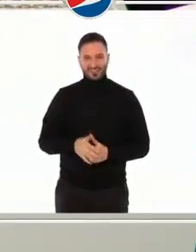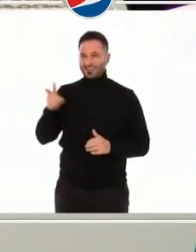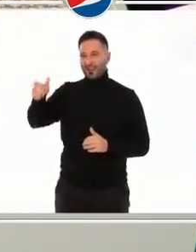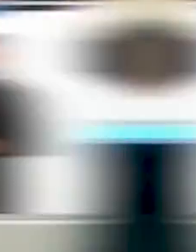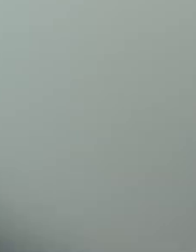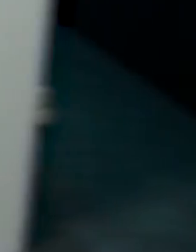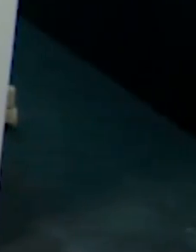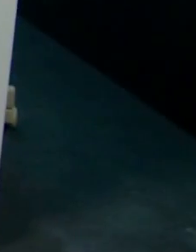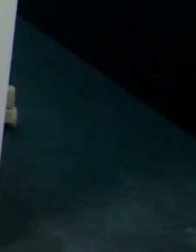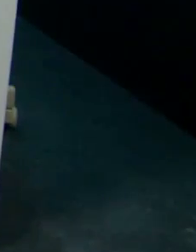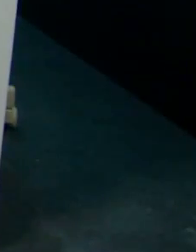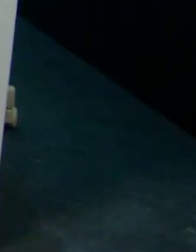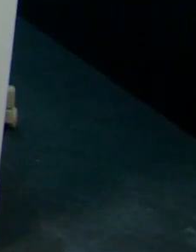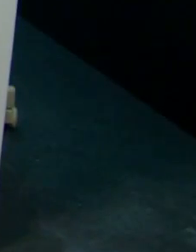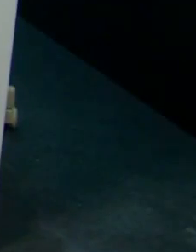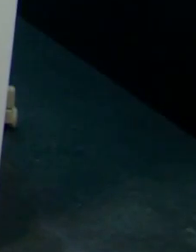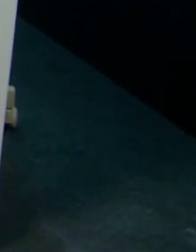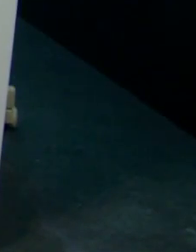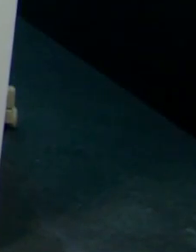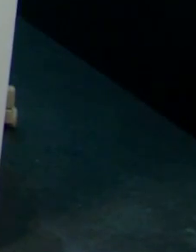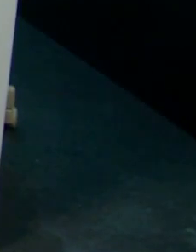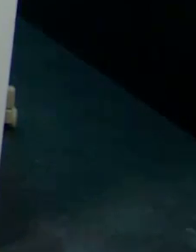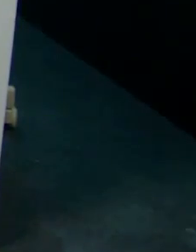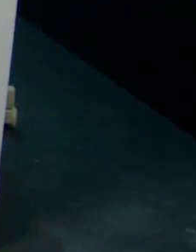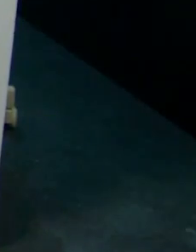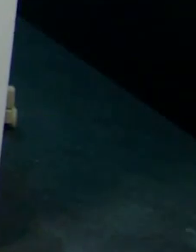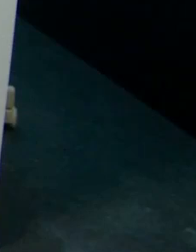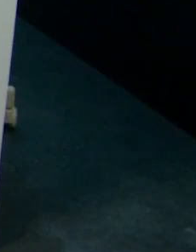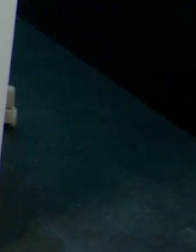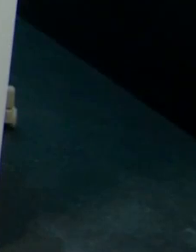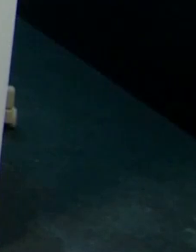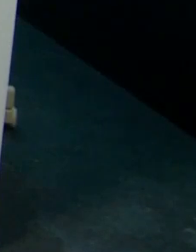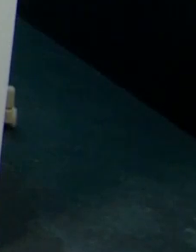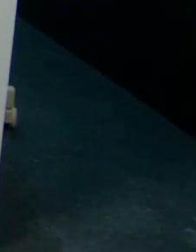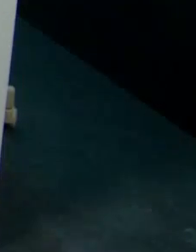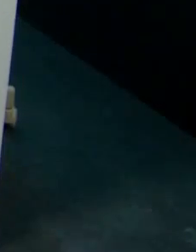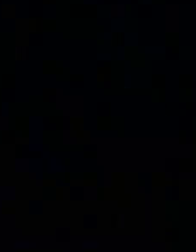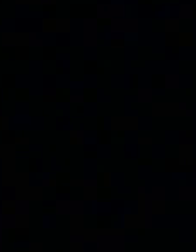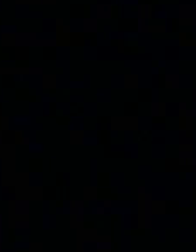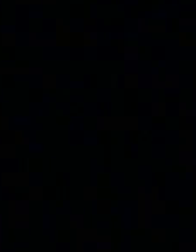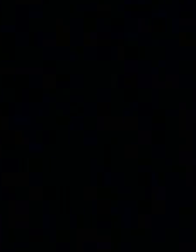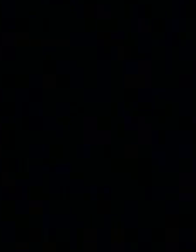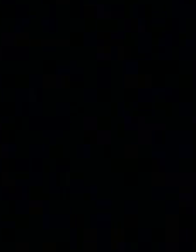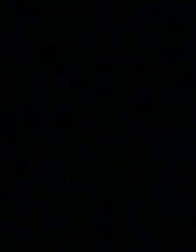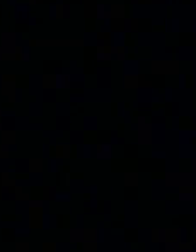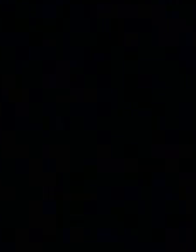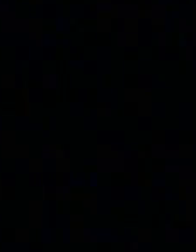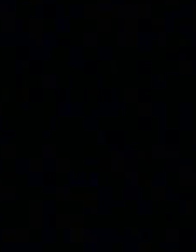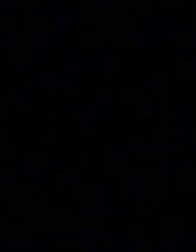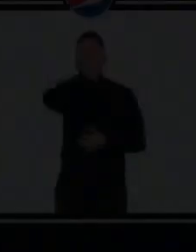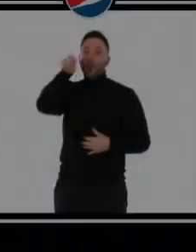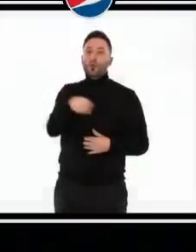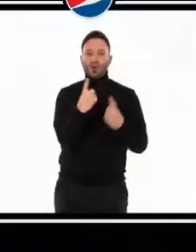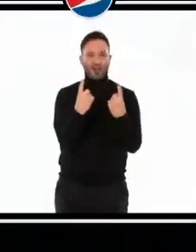que aprender mucho de ellos. Sí. ¡Suenan las campanas! ¡Una hora! ¡Suenan las campanas! ¡Una